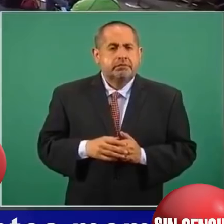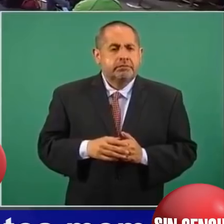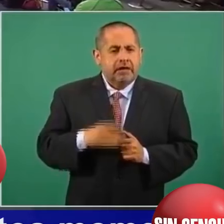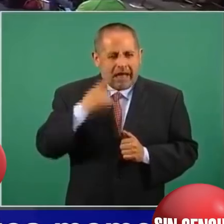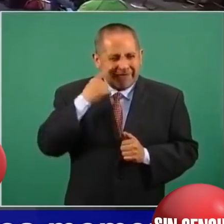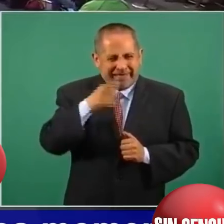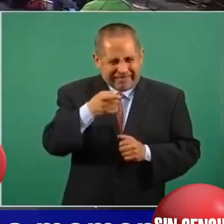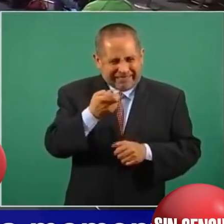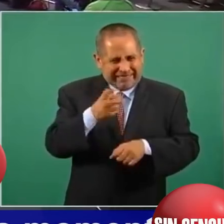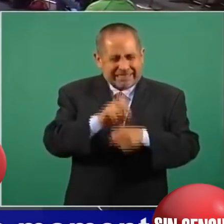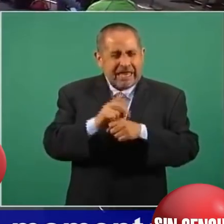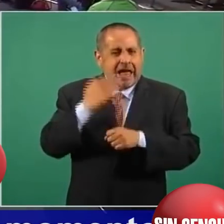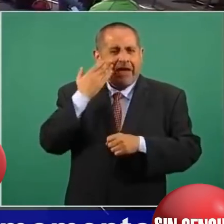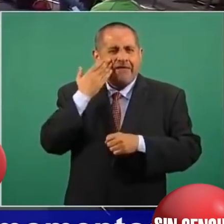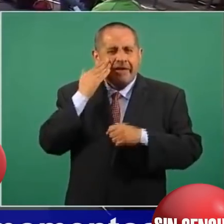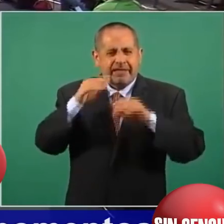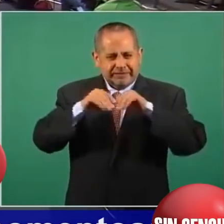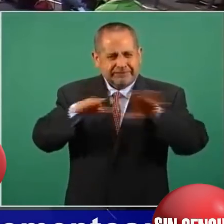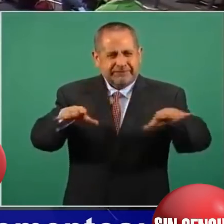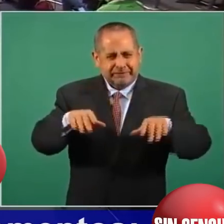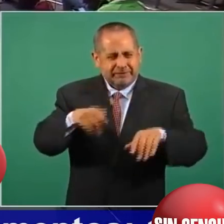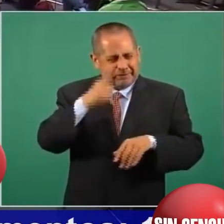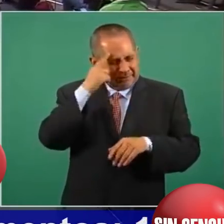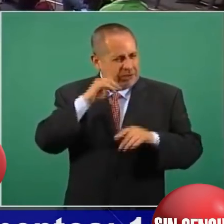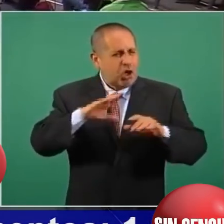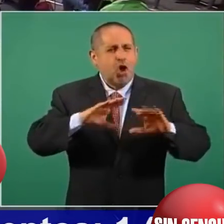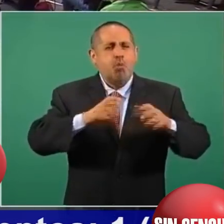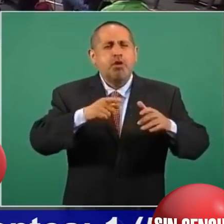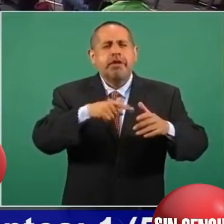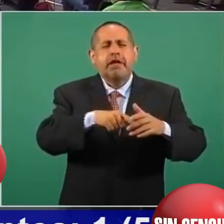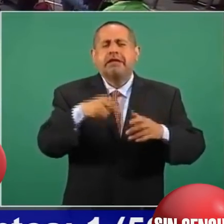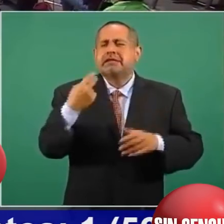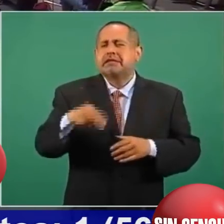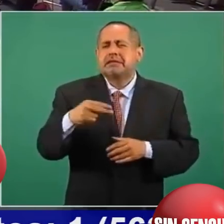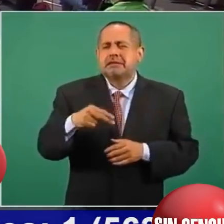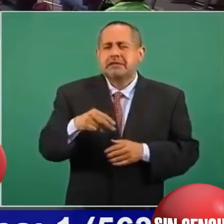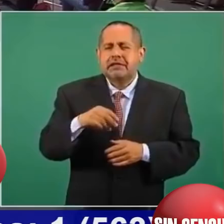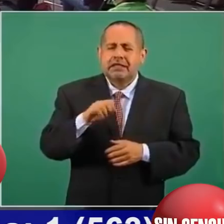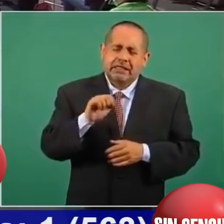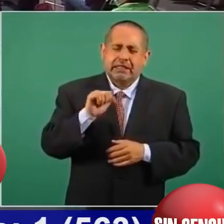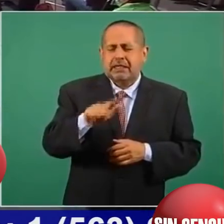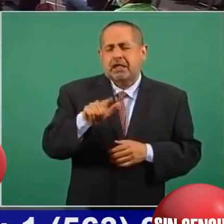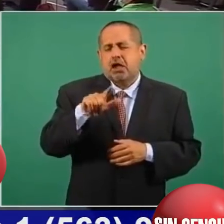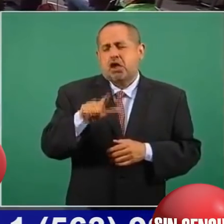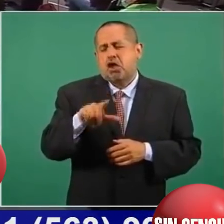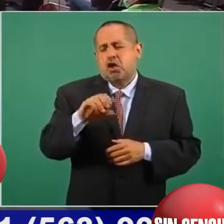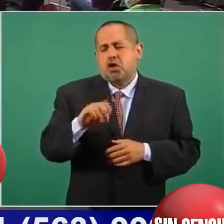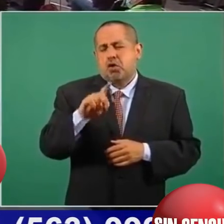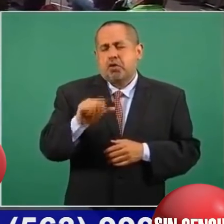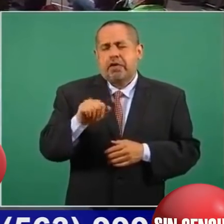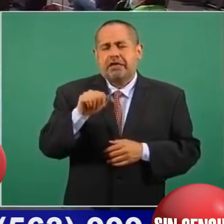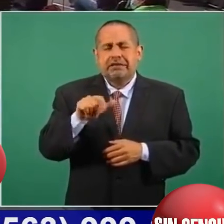Face de ese día. La comunidad se llama El Odazal,